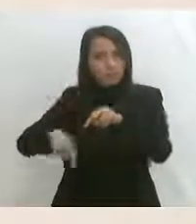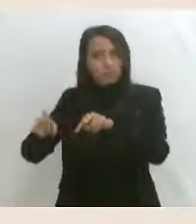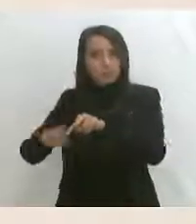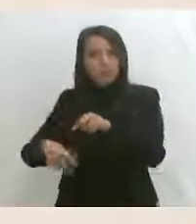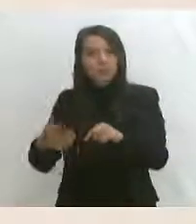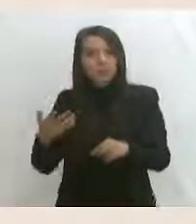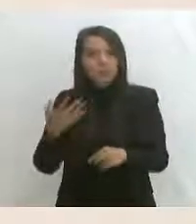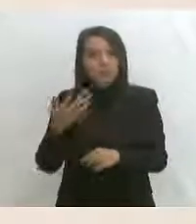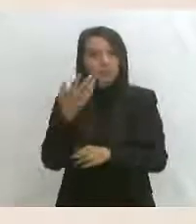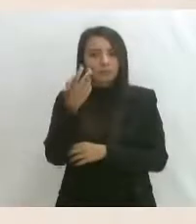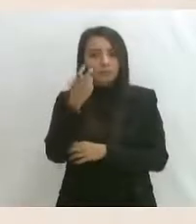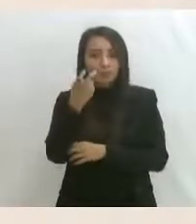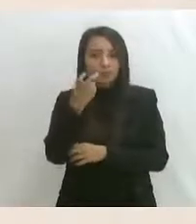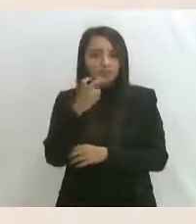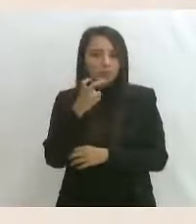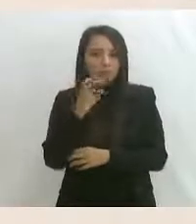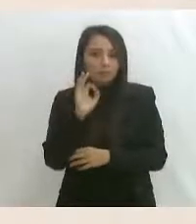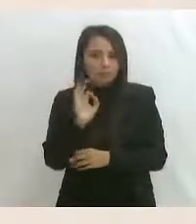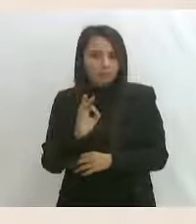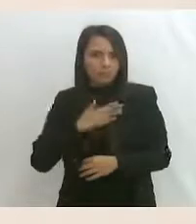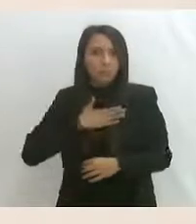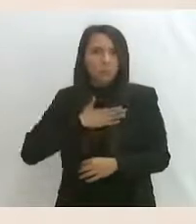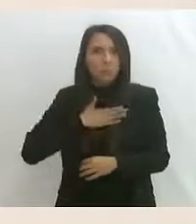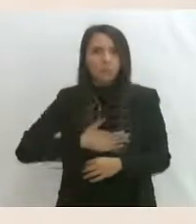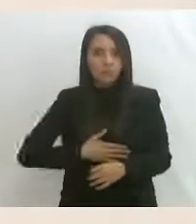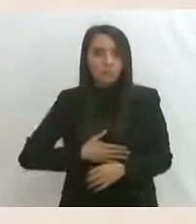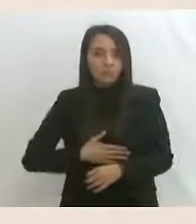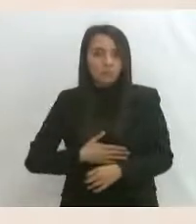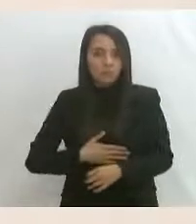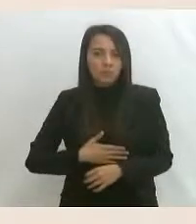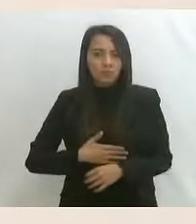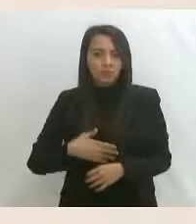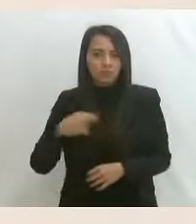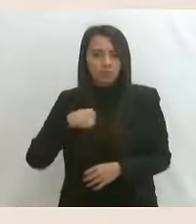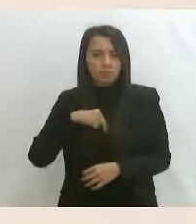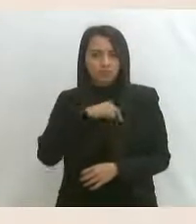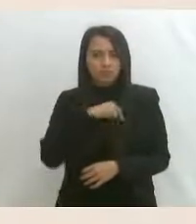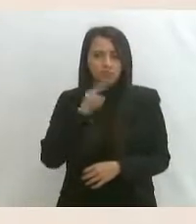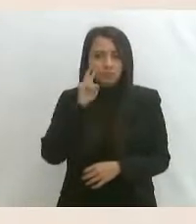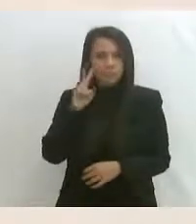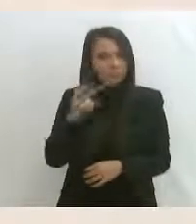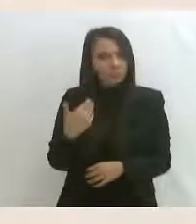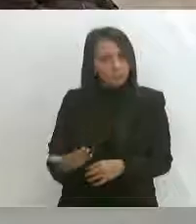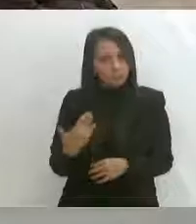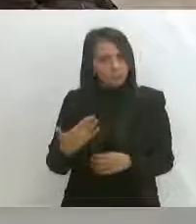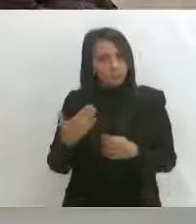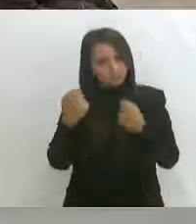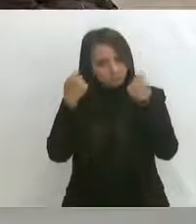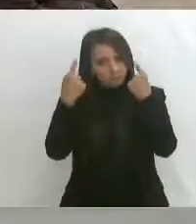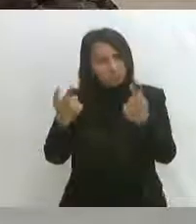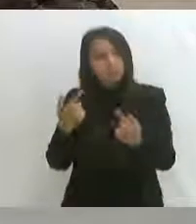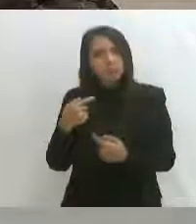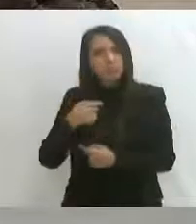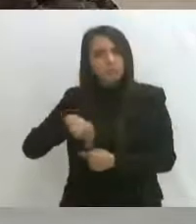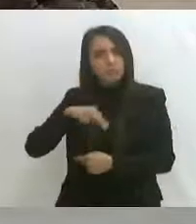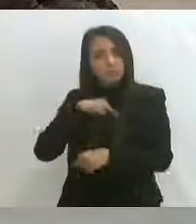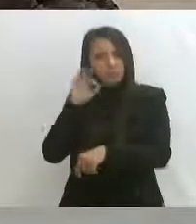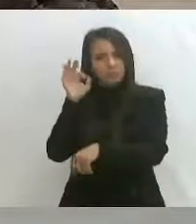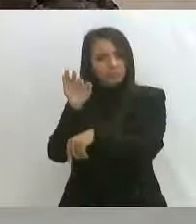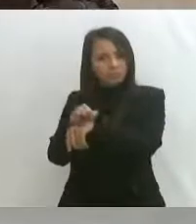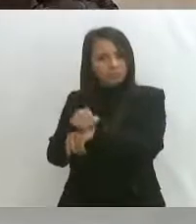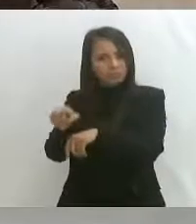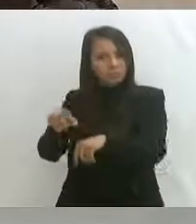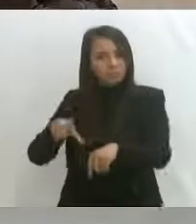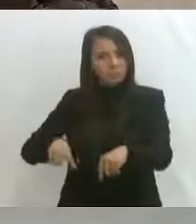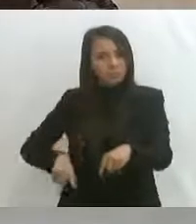la moralidad y con la justicia, y que nosotros vemos con buenos ojos y respaldamos al